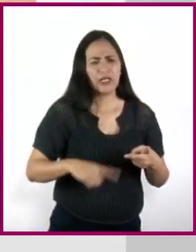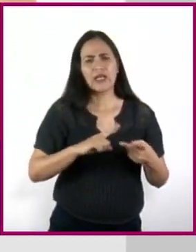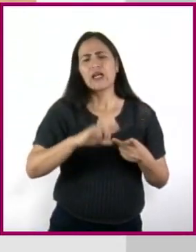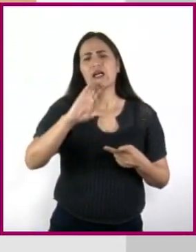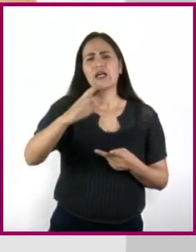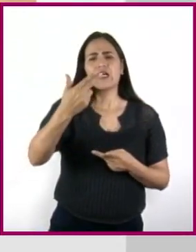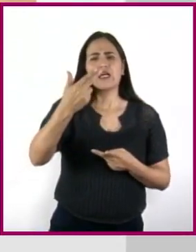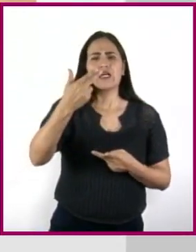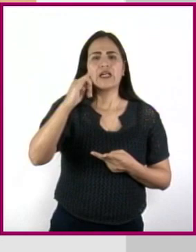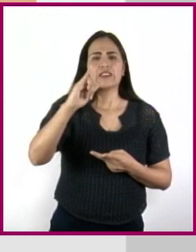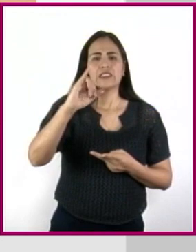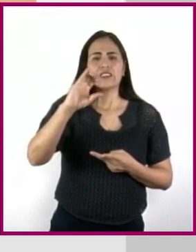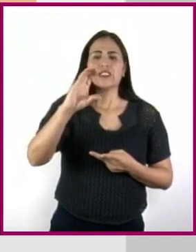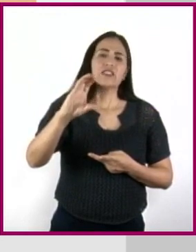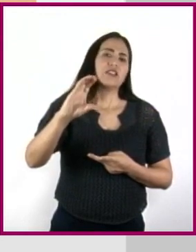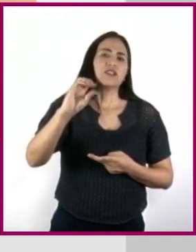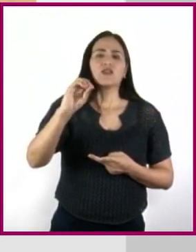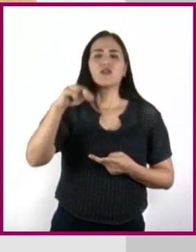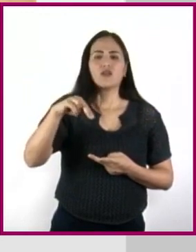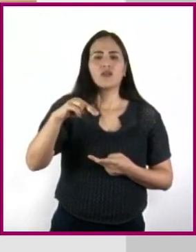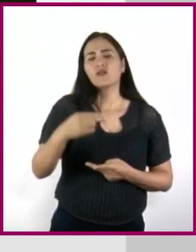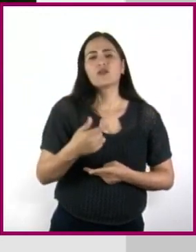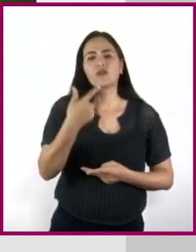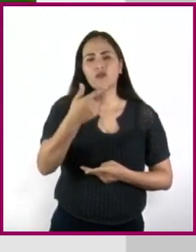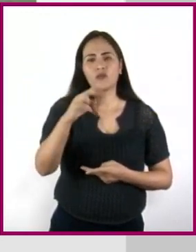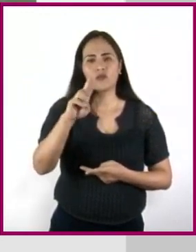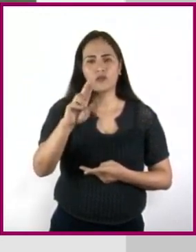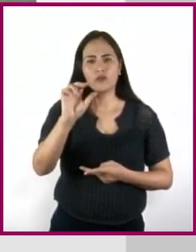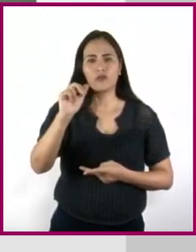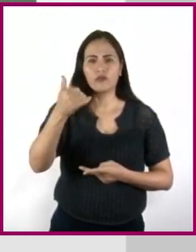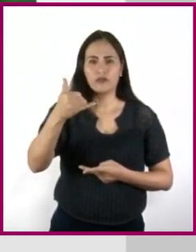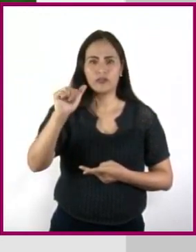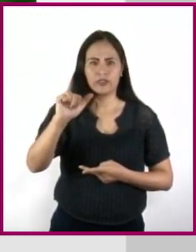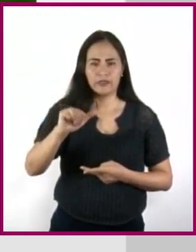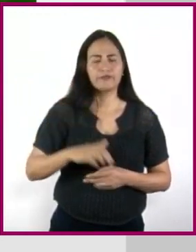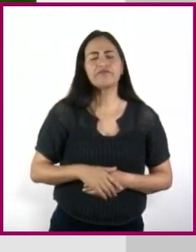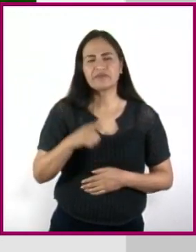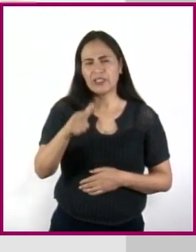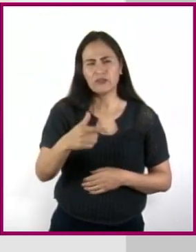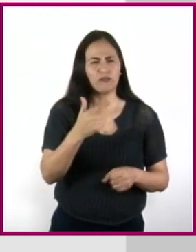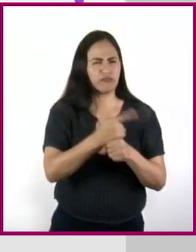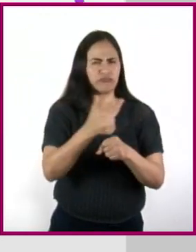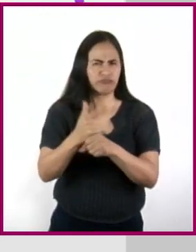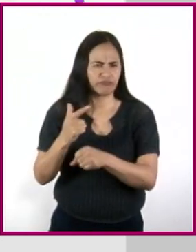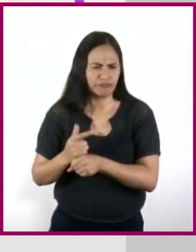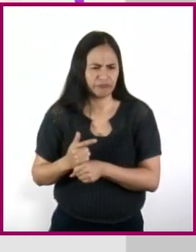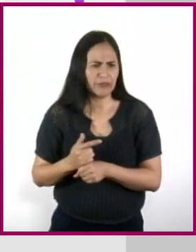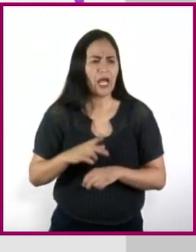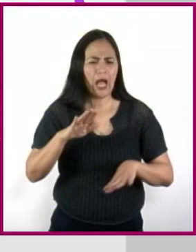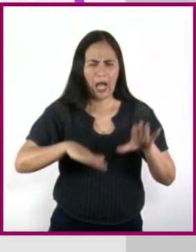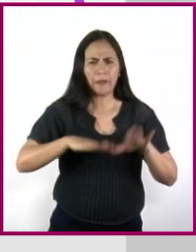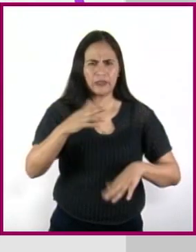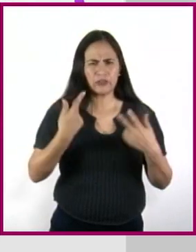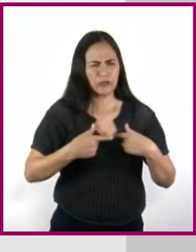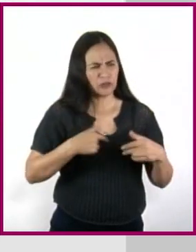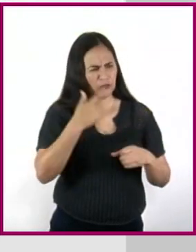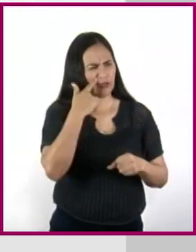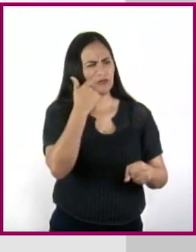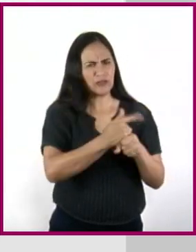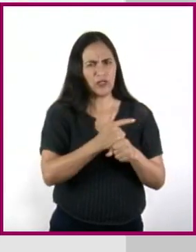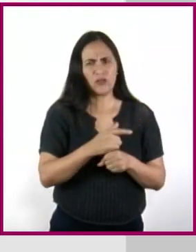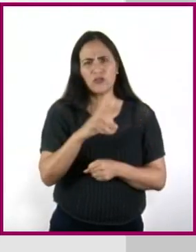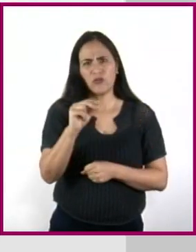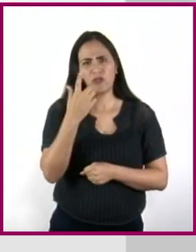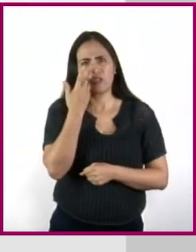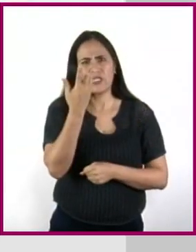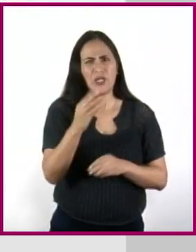Chikungunya da dolores articulares muy importantes que inclusive la gente decide o no quiere